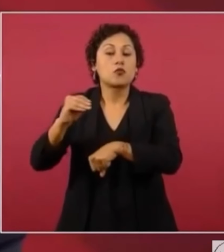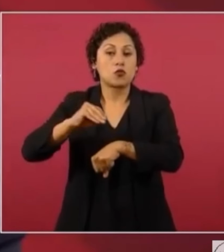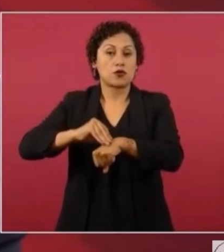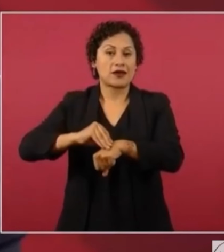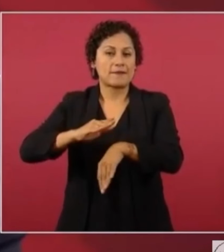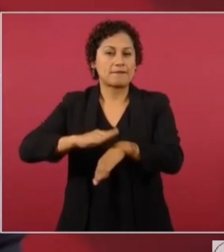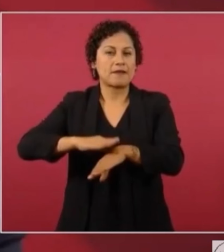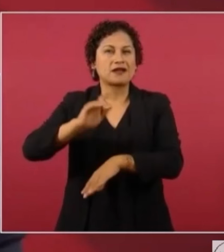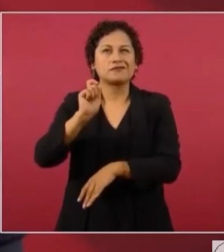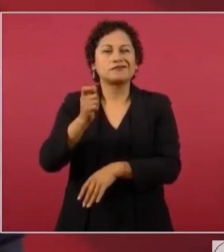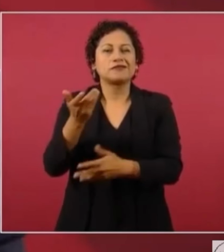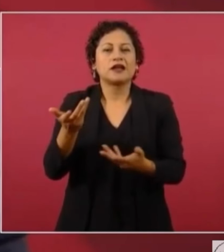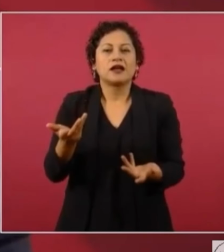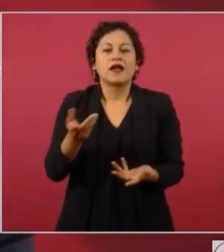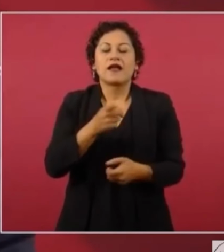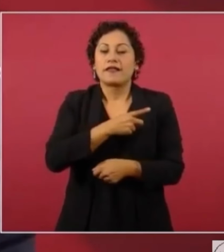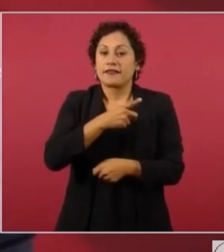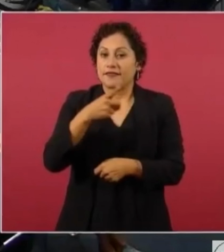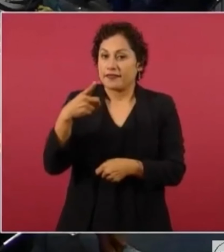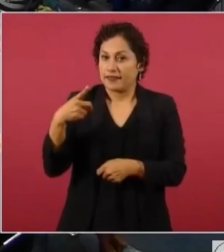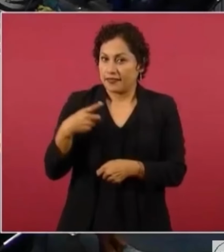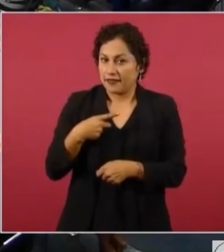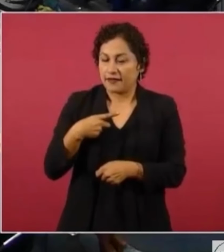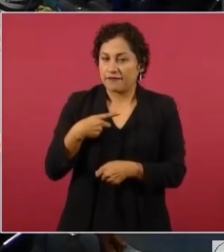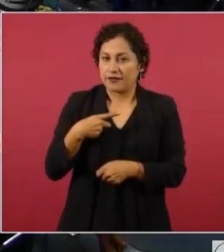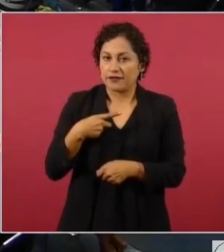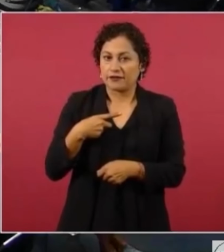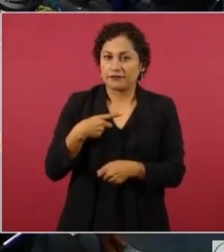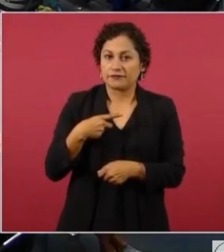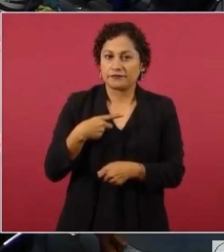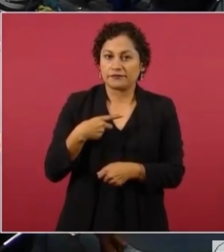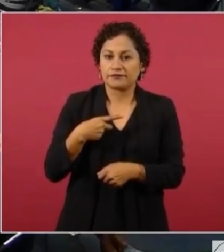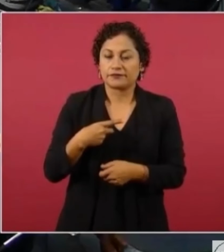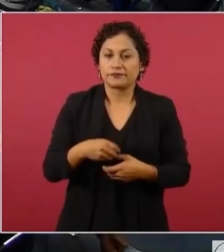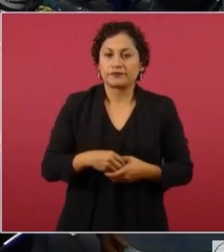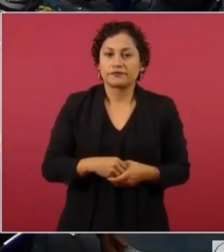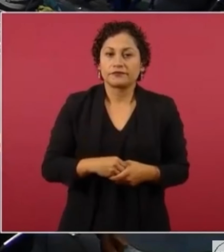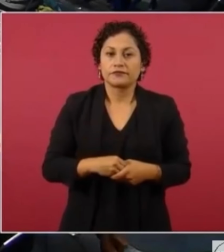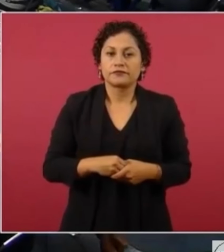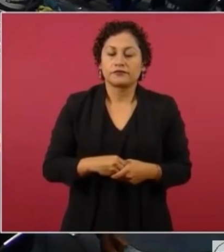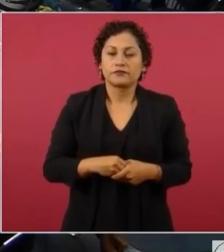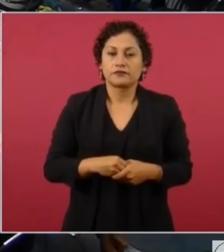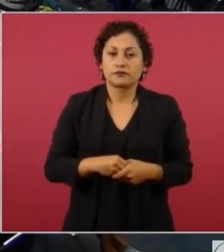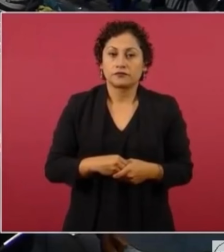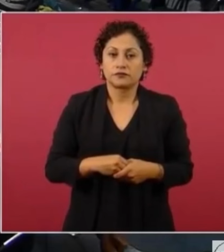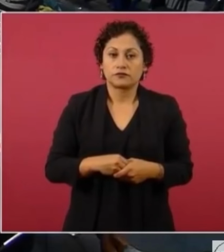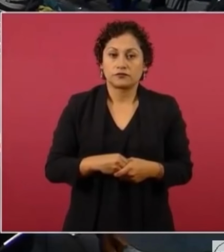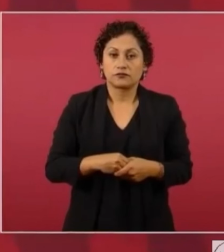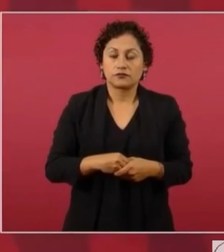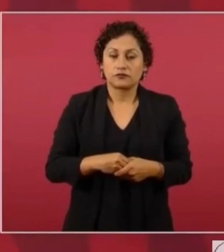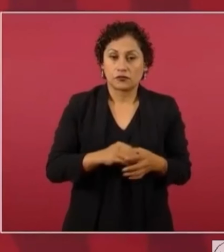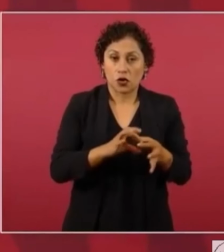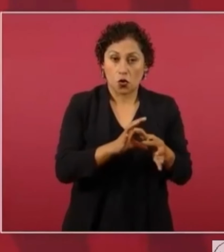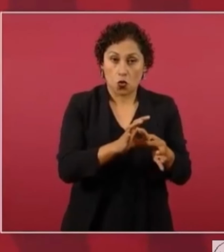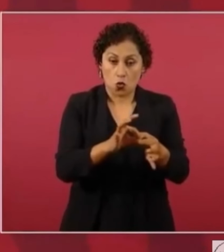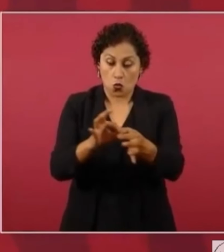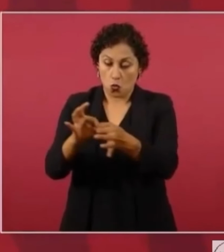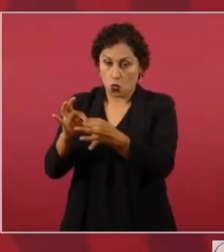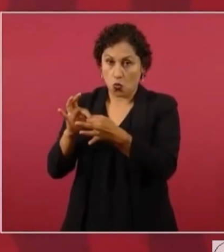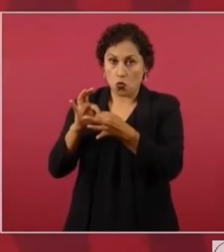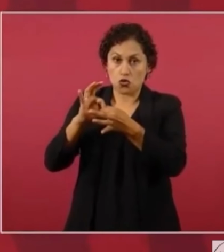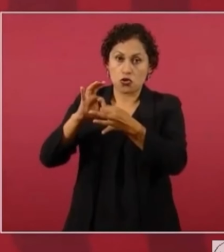de que tiene que ser la unión de todo el